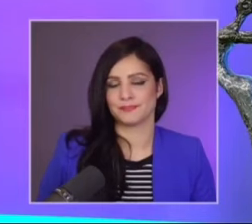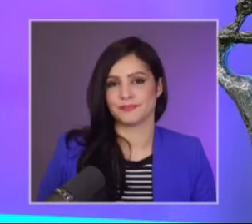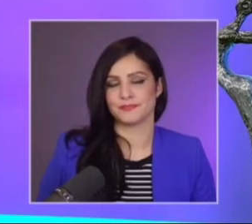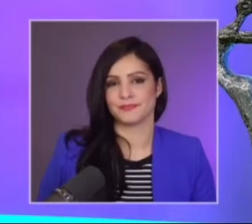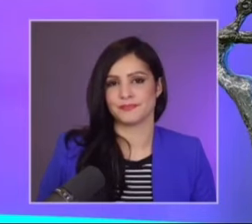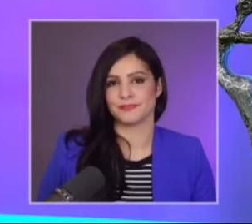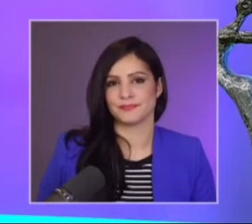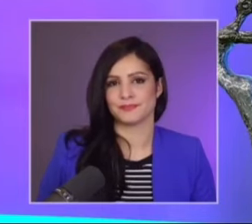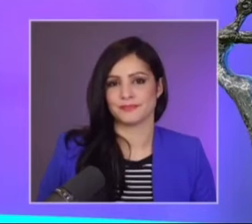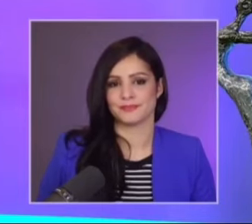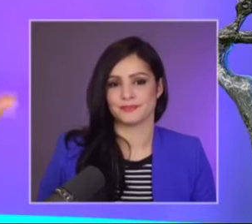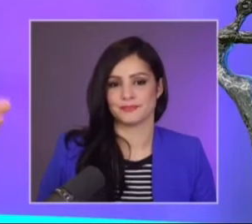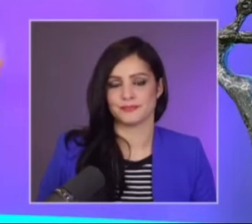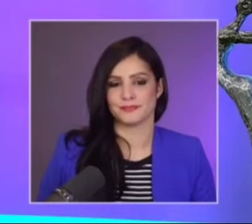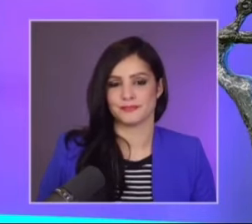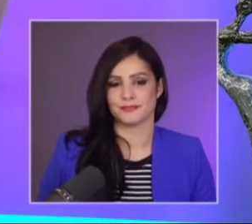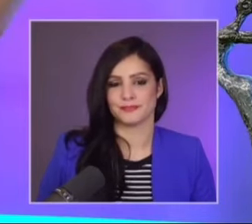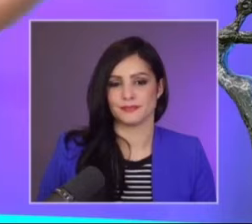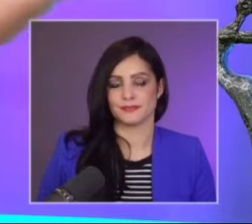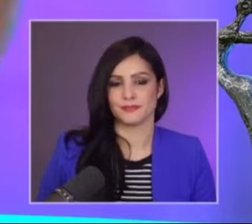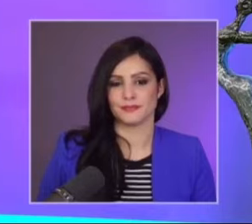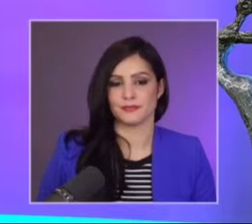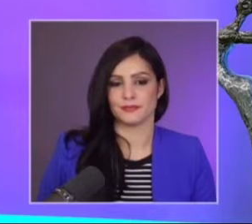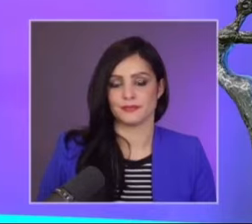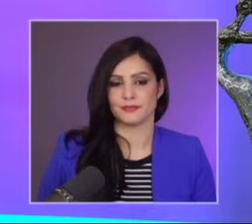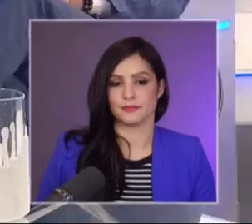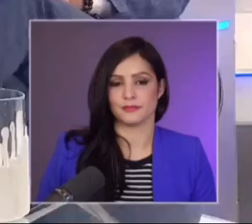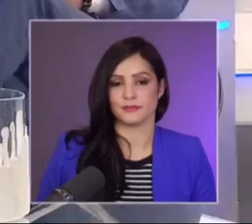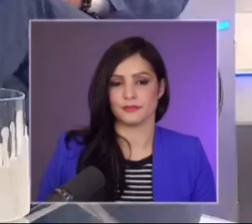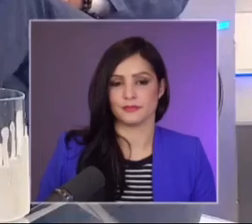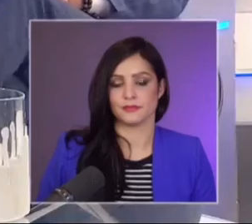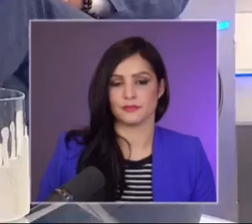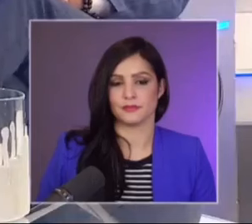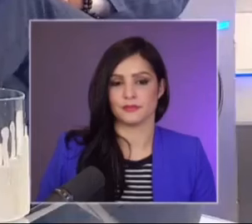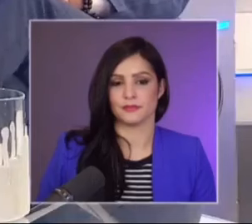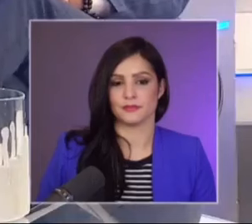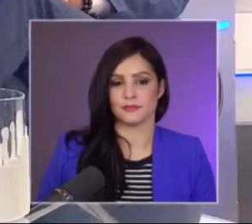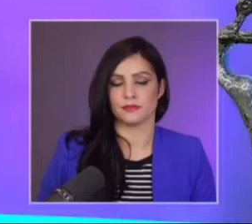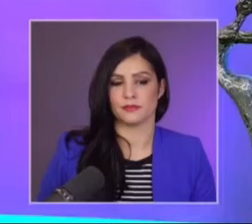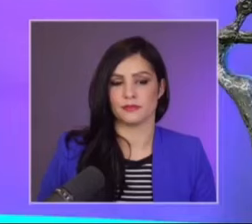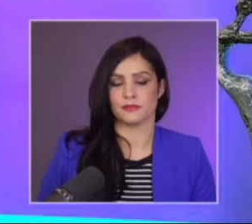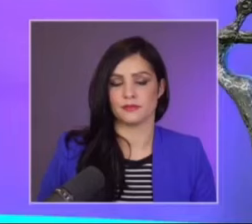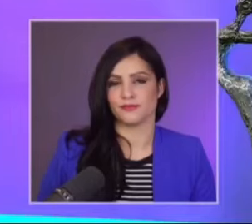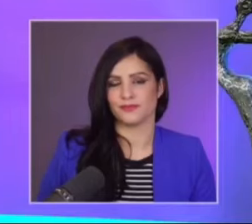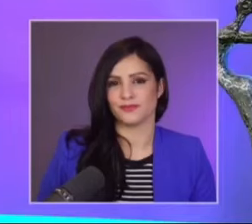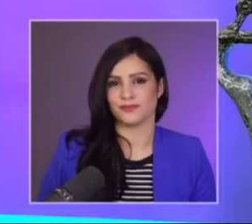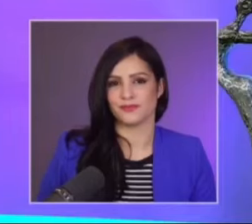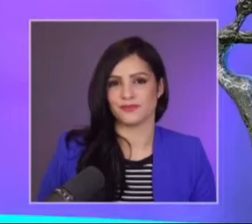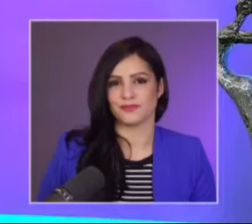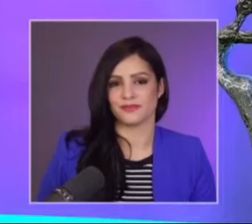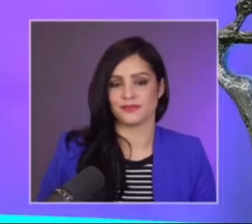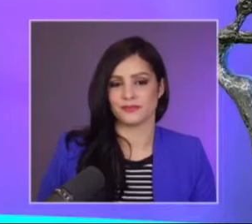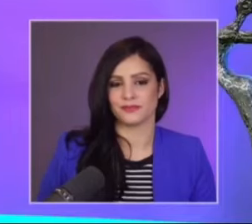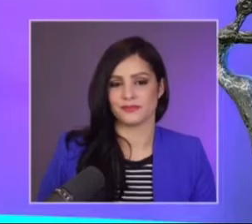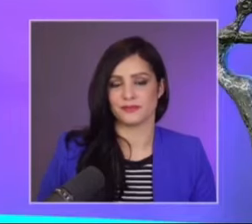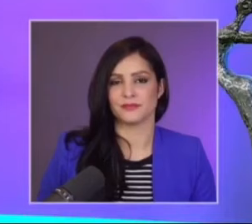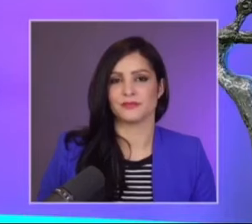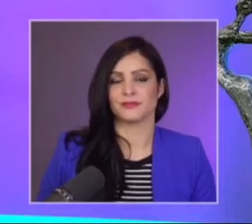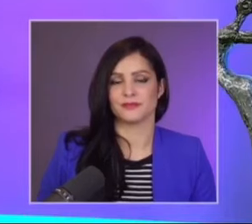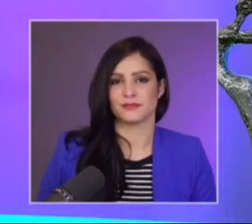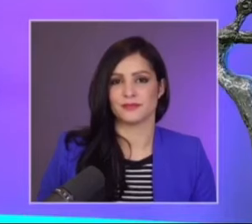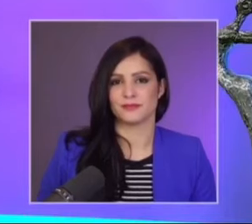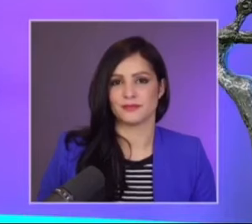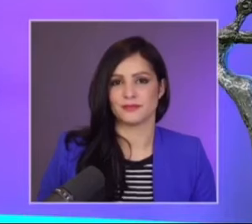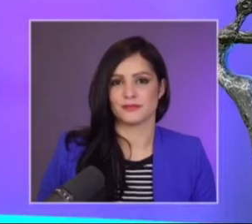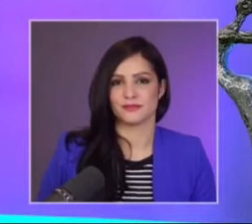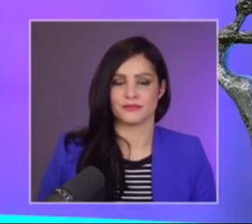País de las Maravillas y para eso estamos para eso están ustedes y para eso estamos los medios de comunicación hacemos y sobre todo ustedes en casa ustedes en casa